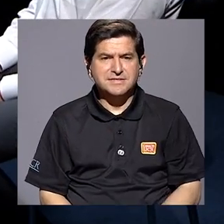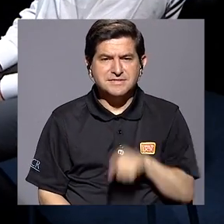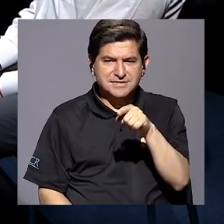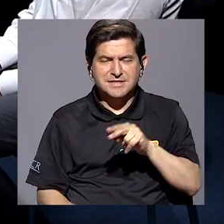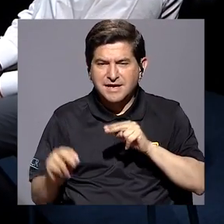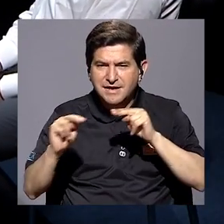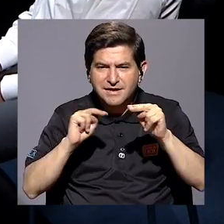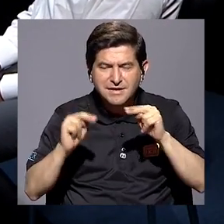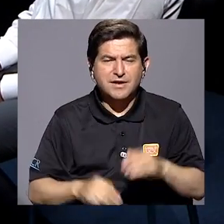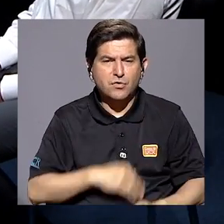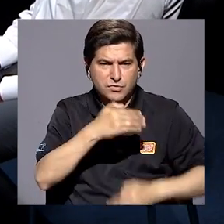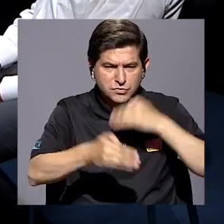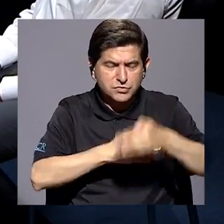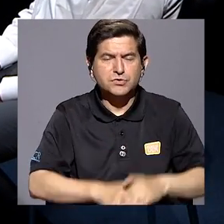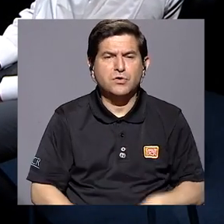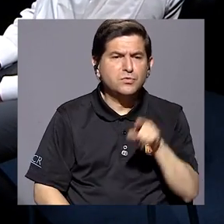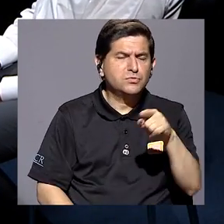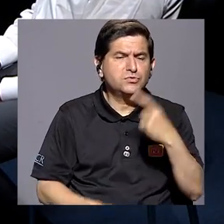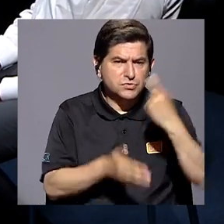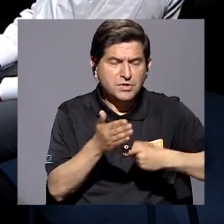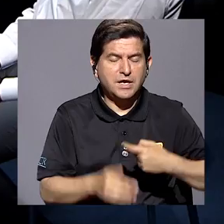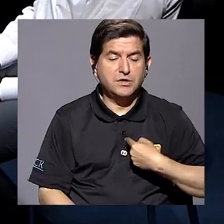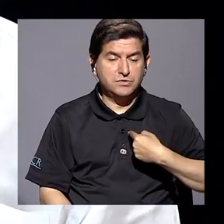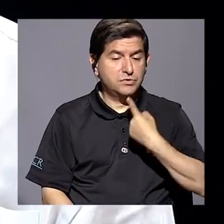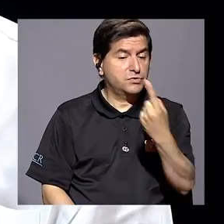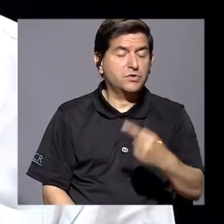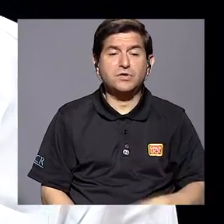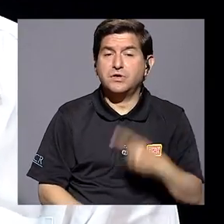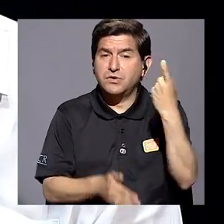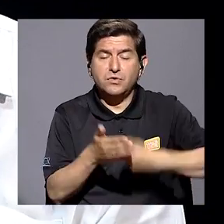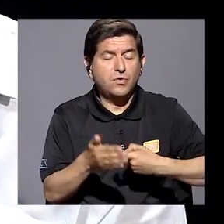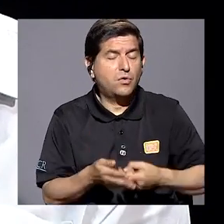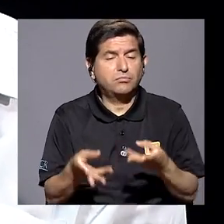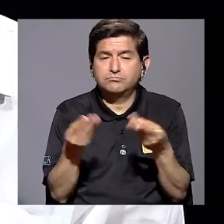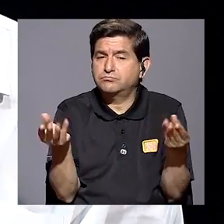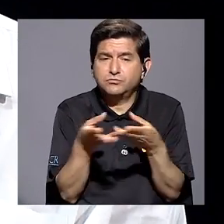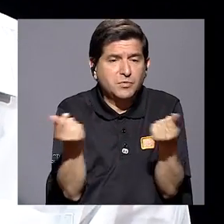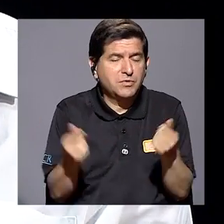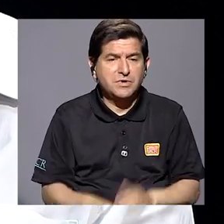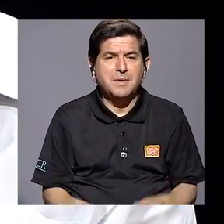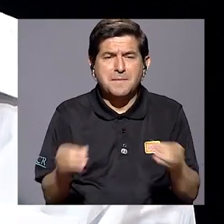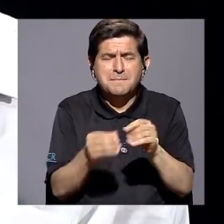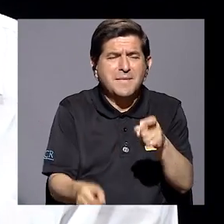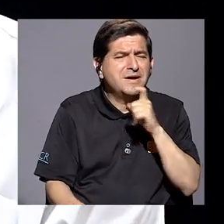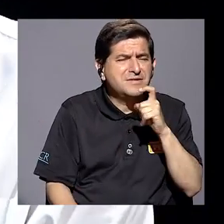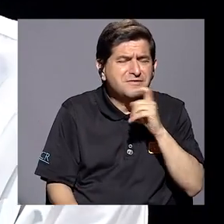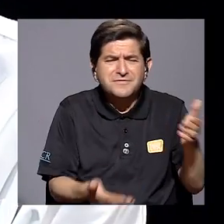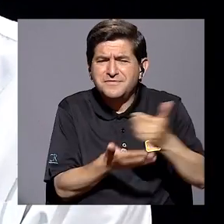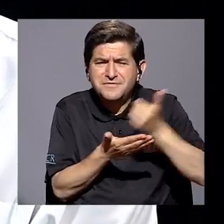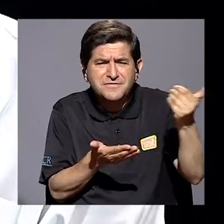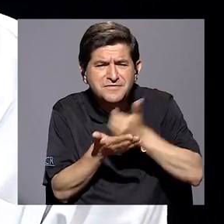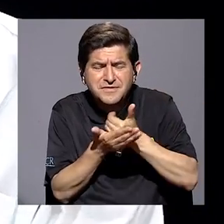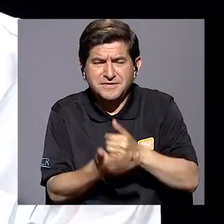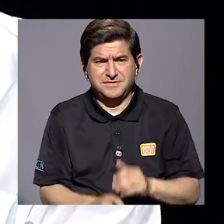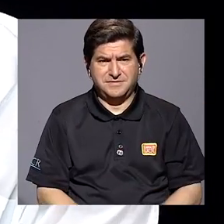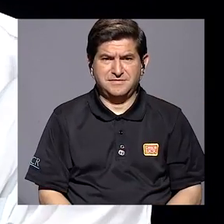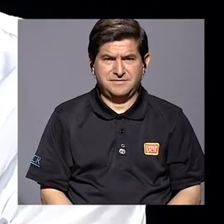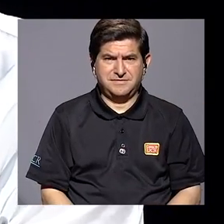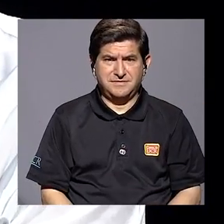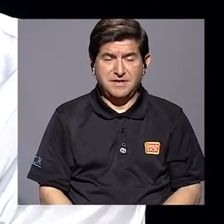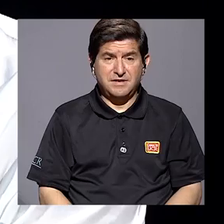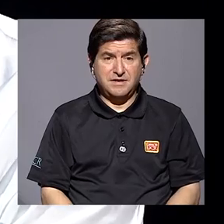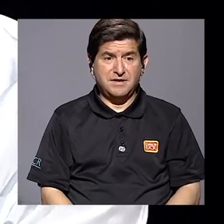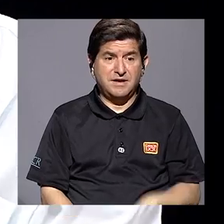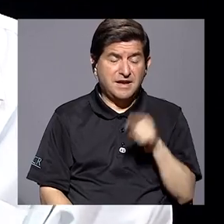tributaria yo hablo de eliminar impuestos improductivos que son los que cuesta más recaudar los electores apuestan a